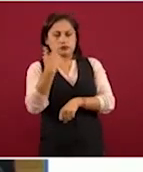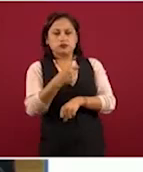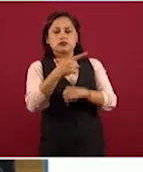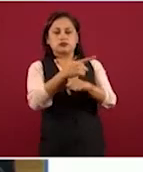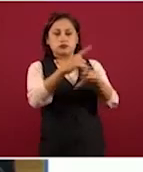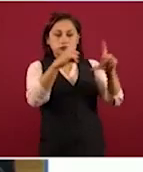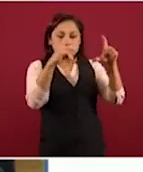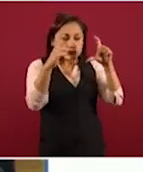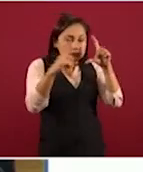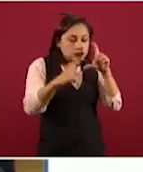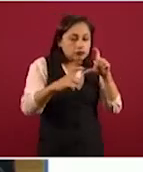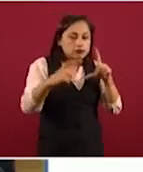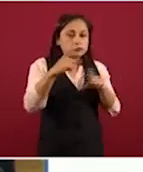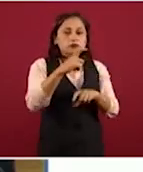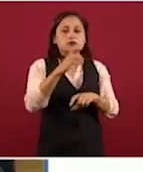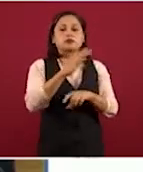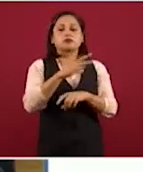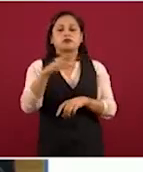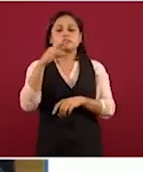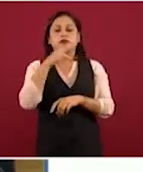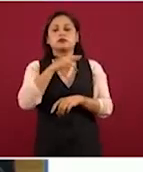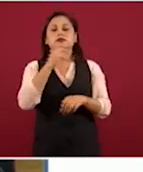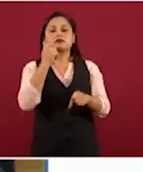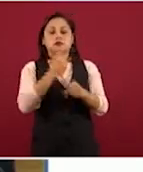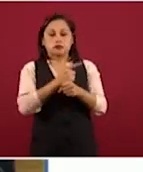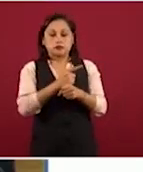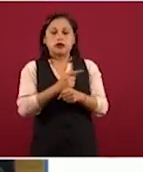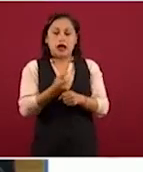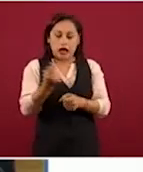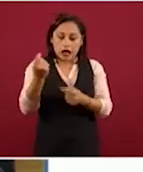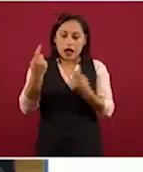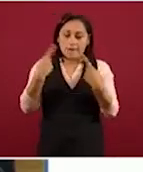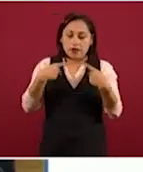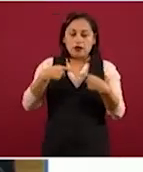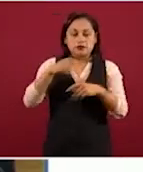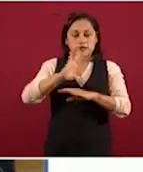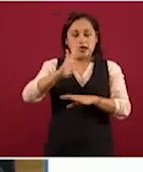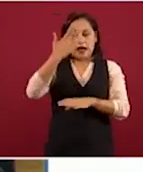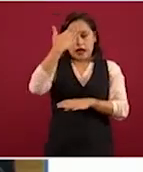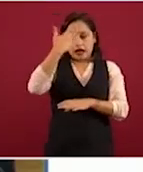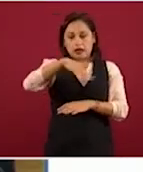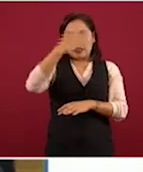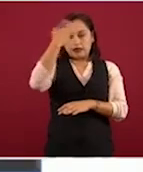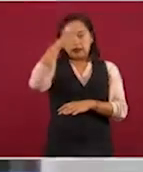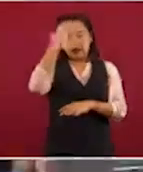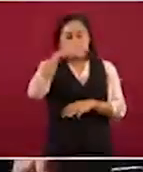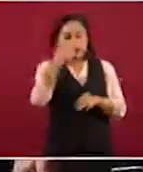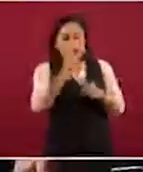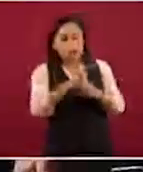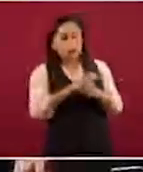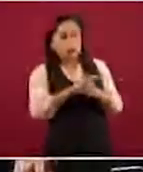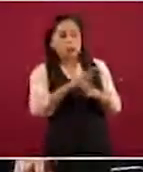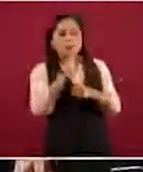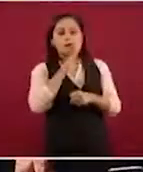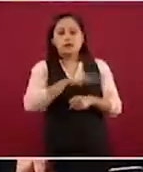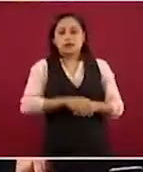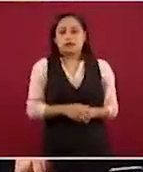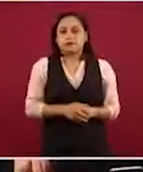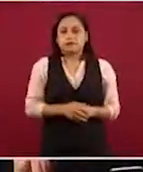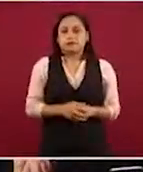la forma de identificar dónde un vehículo tiene algo irregular que les está marcando la pantalla. La que sigue.